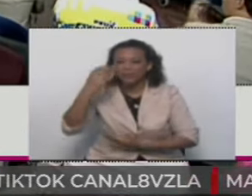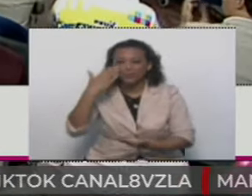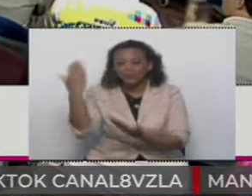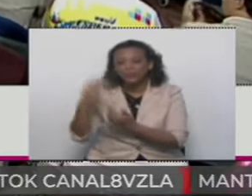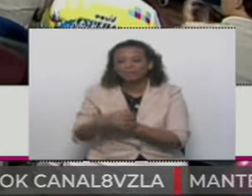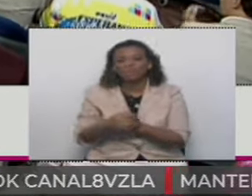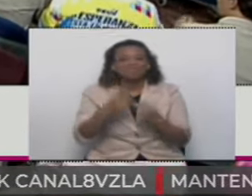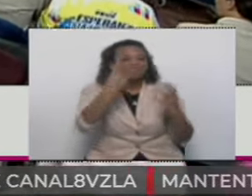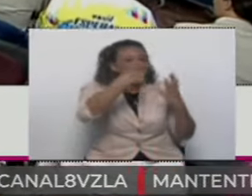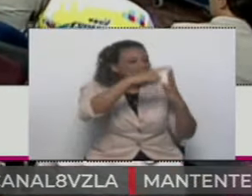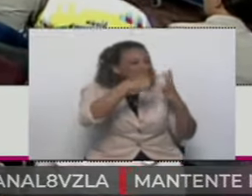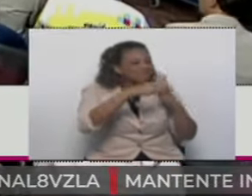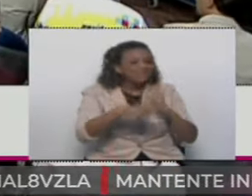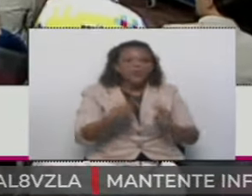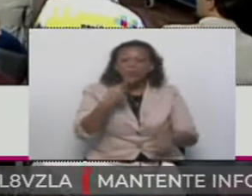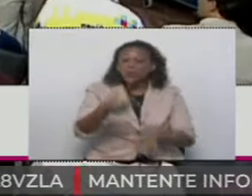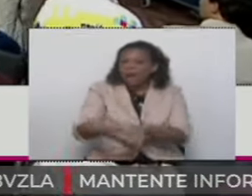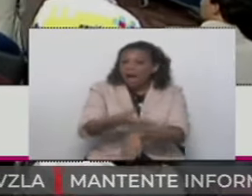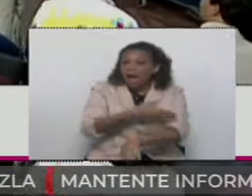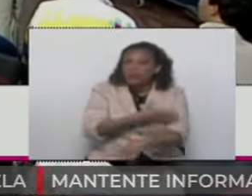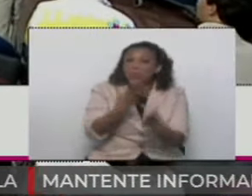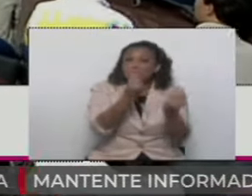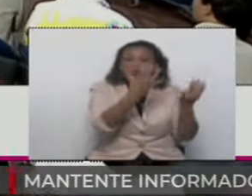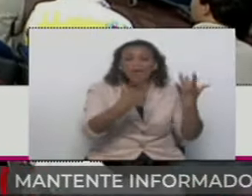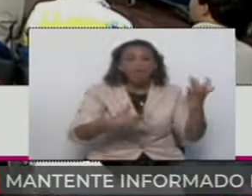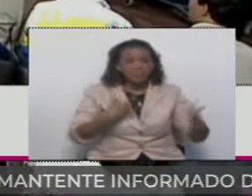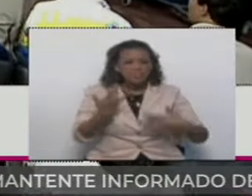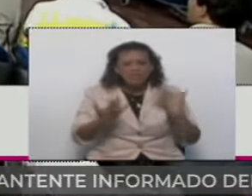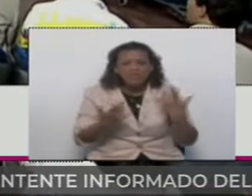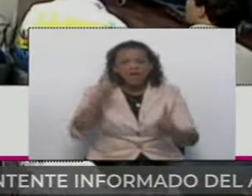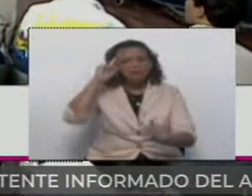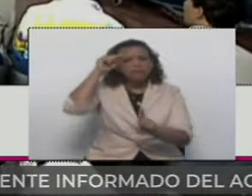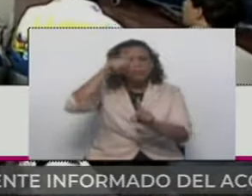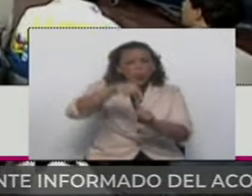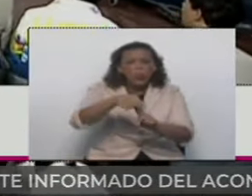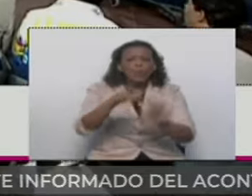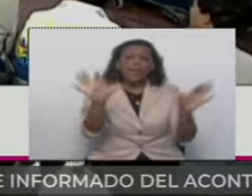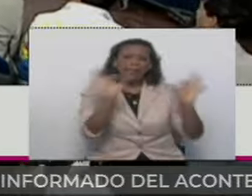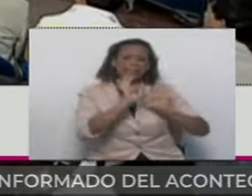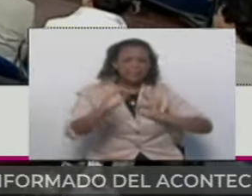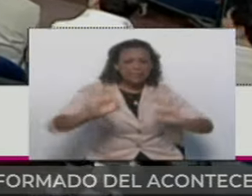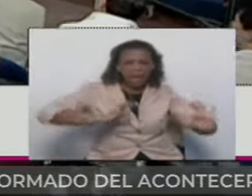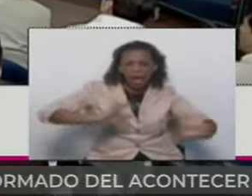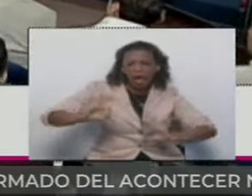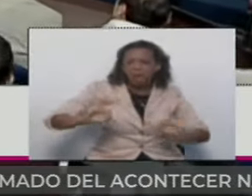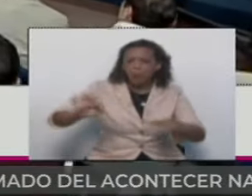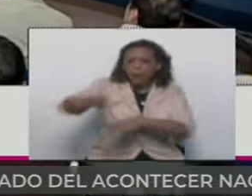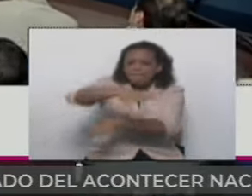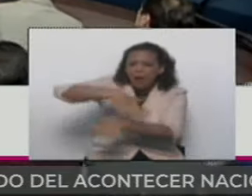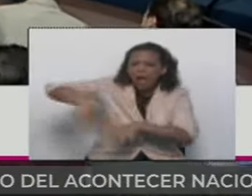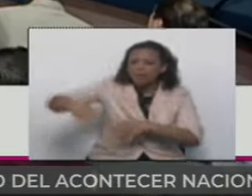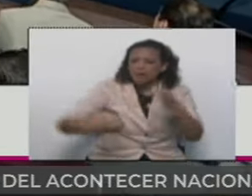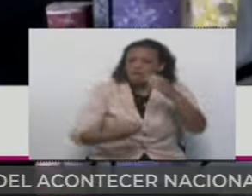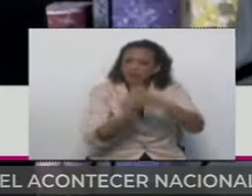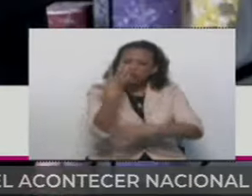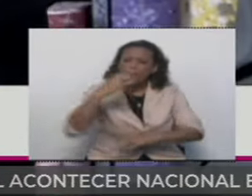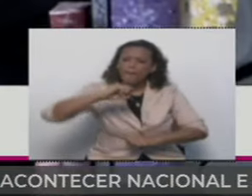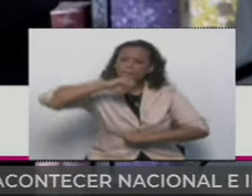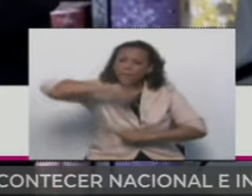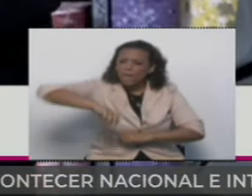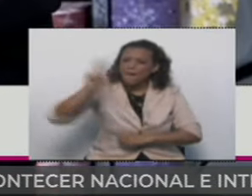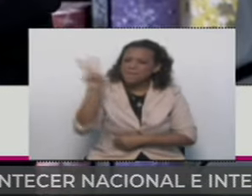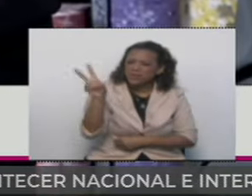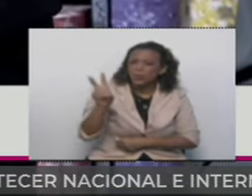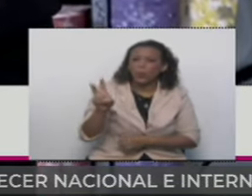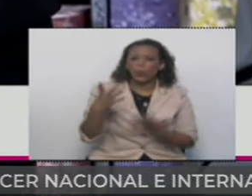bueno, como le dije, presidente, vienen muchas actividades en teatros, en plazas, con la Fundación Viva Venezuela,